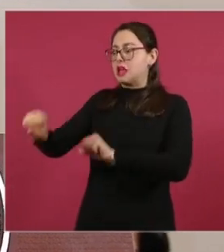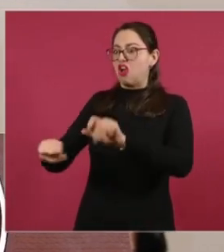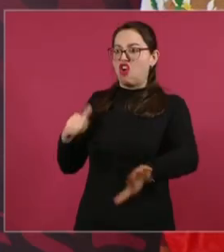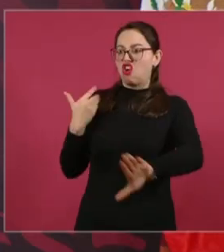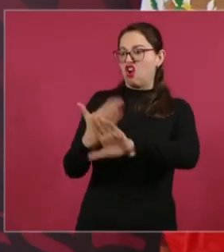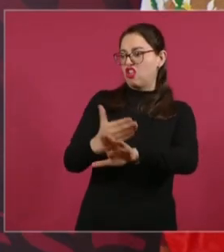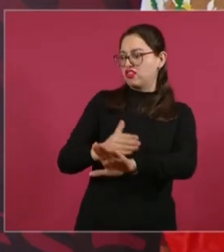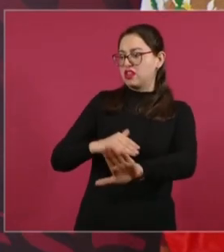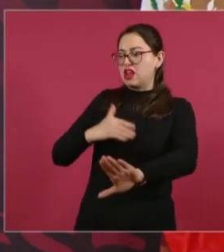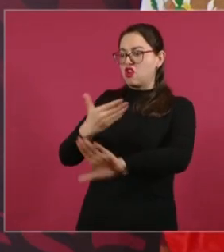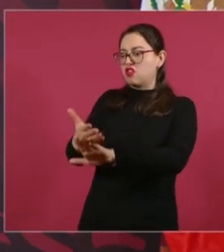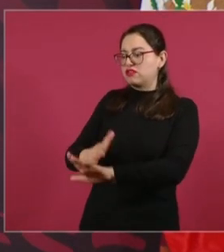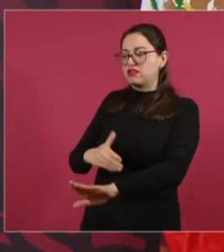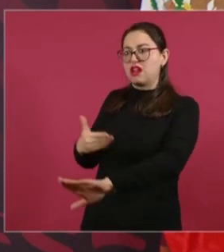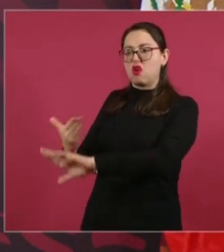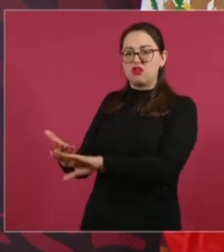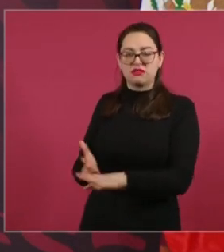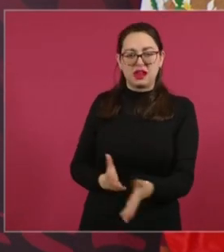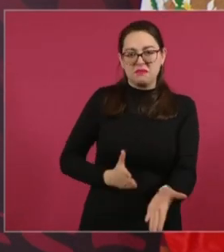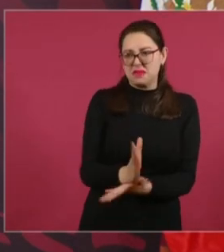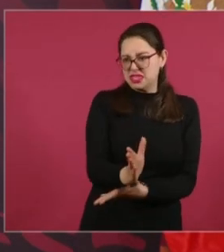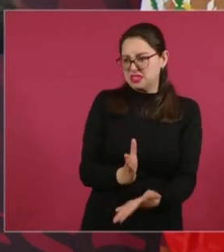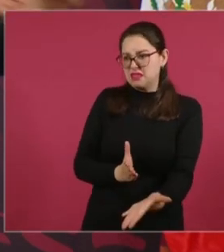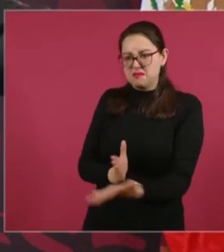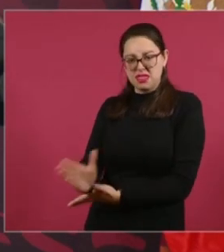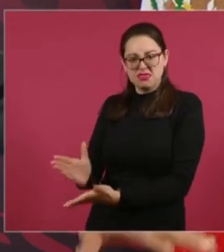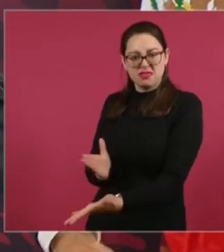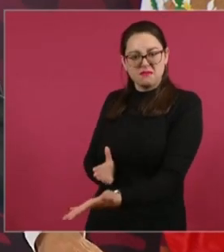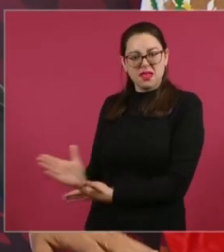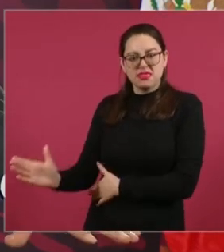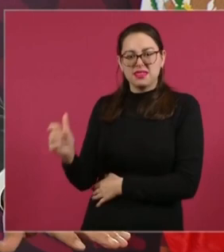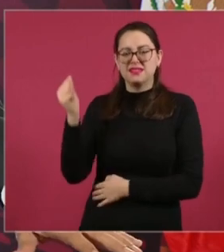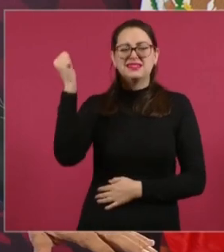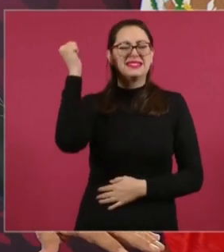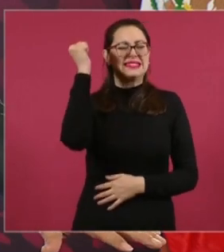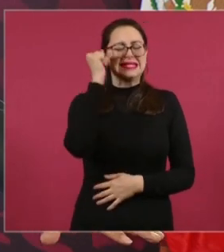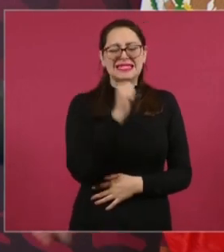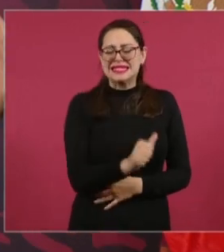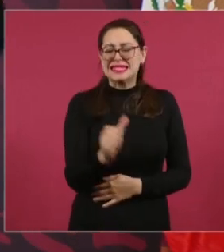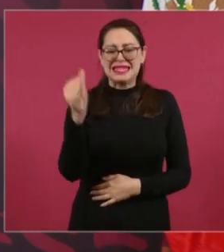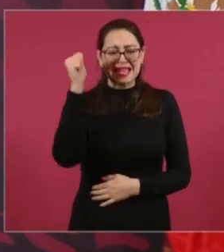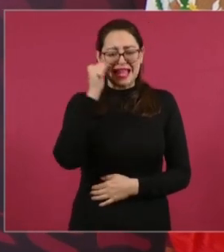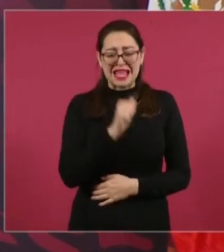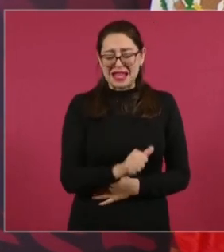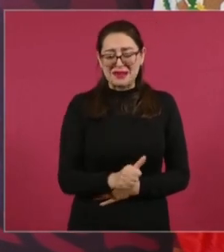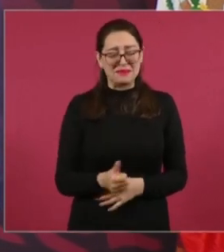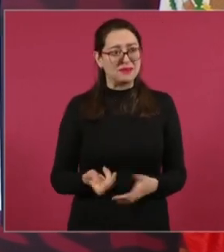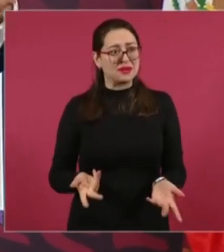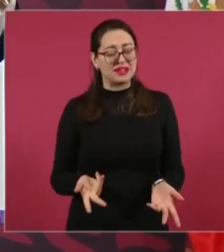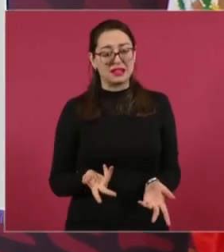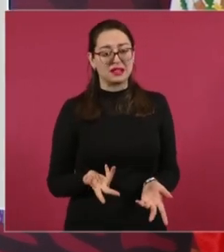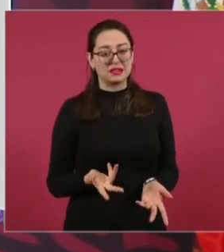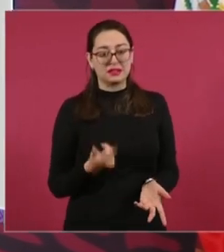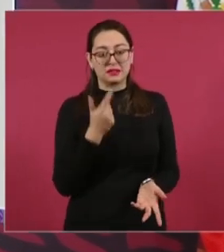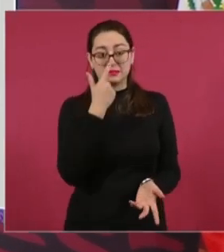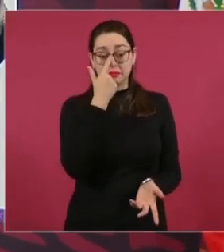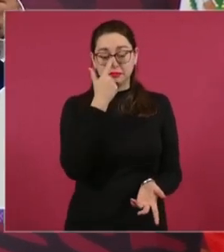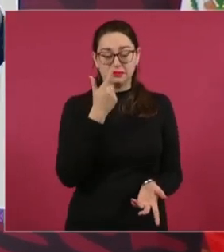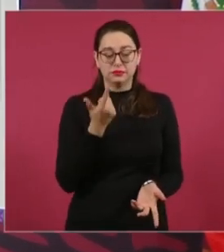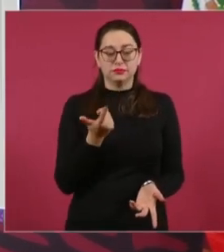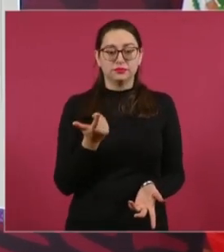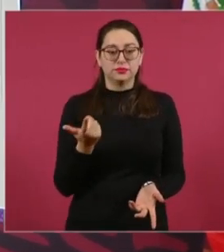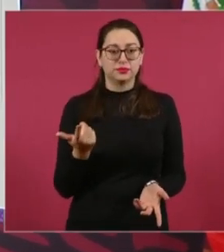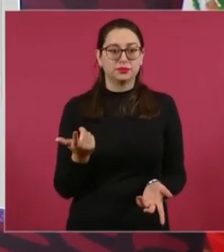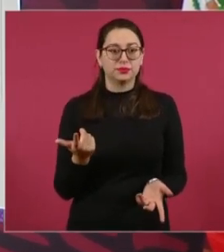siempre se está hablando